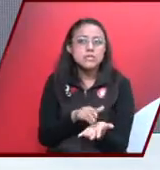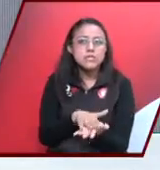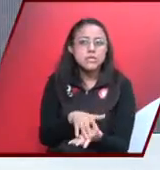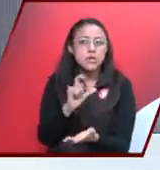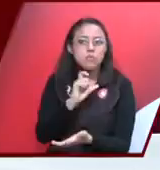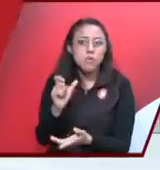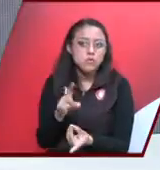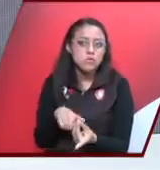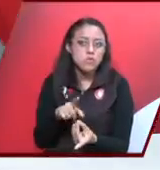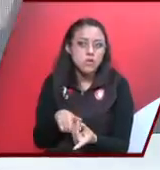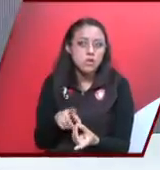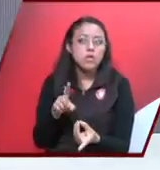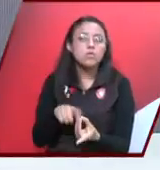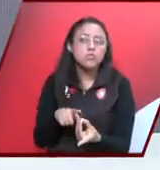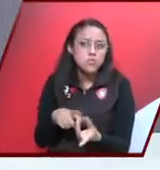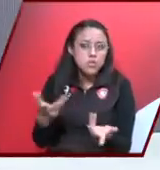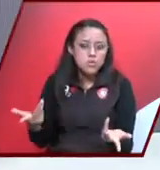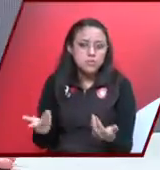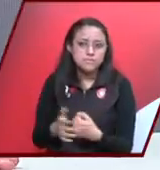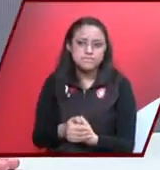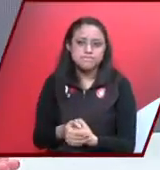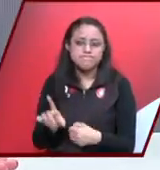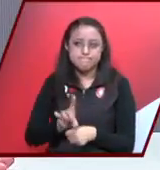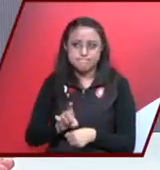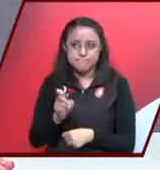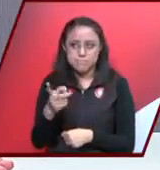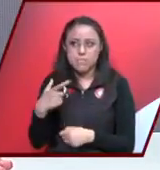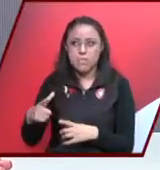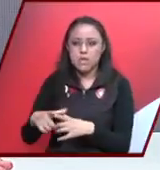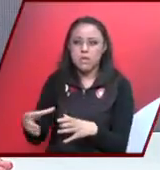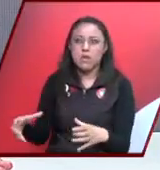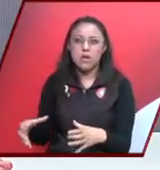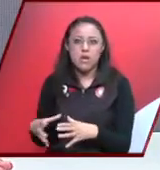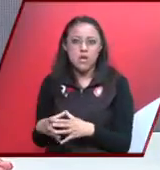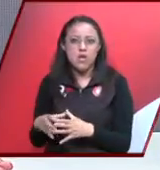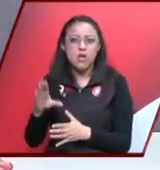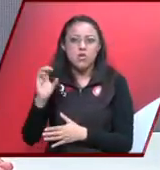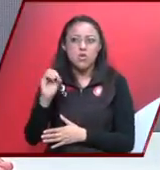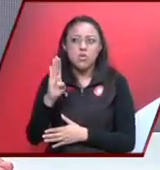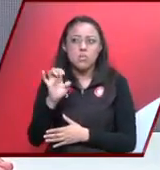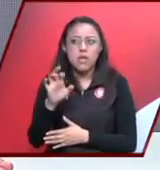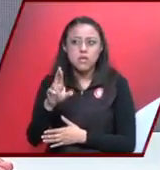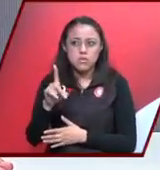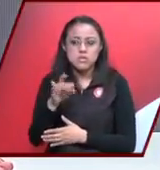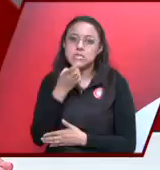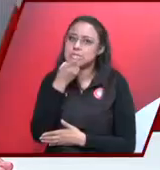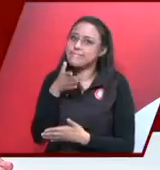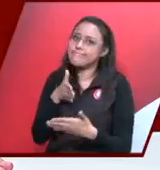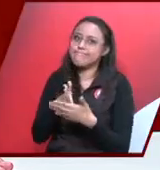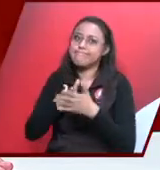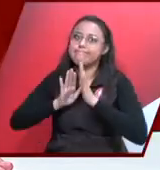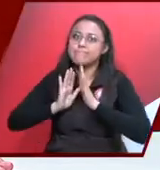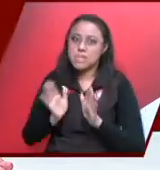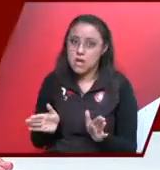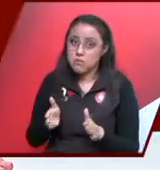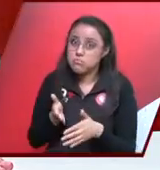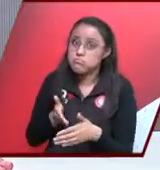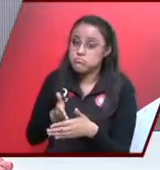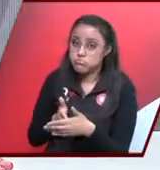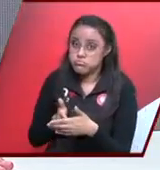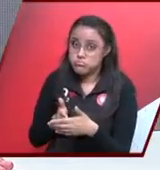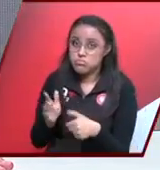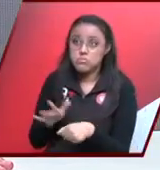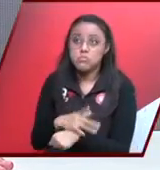citatorios y todo. Este tipo de bufetillos de cobradores, se les puede poner un freno. Y se les puede poner un